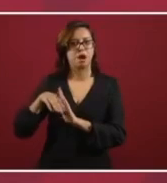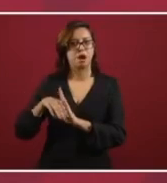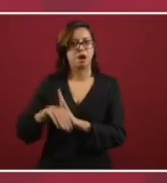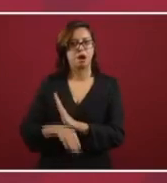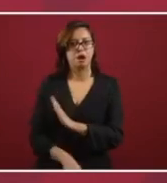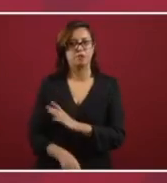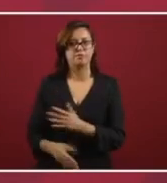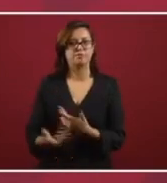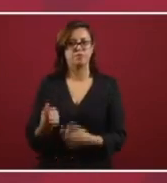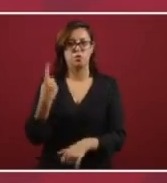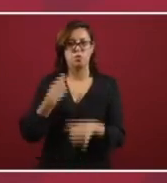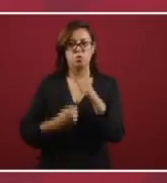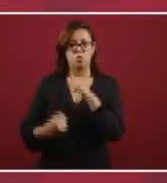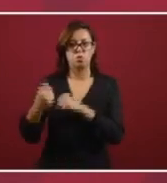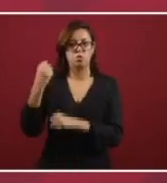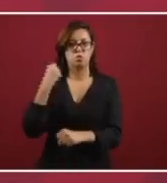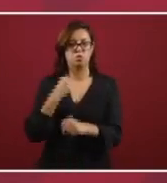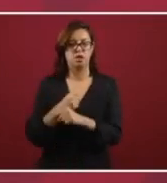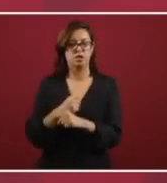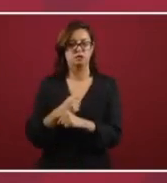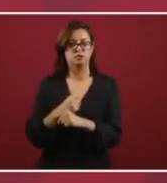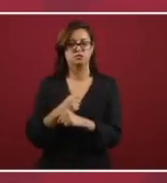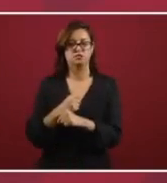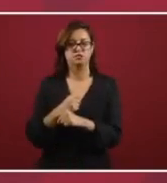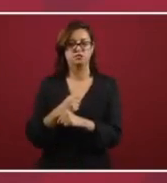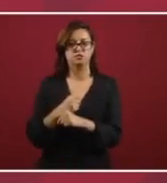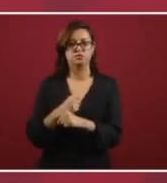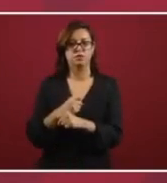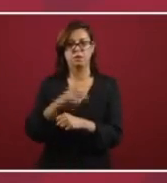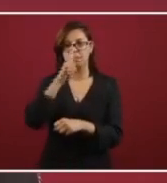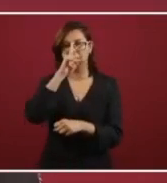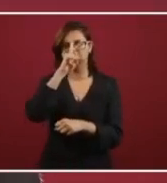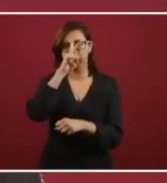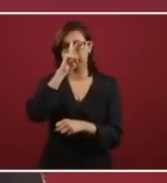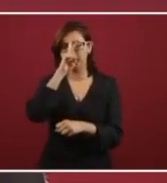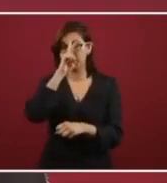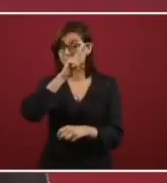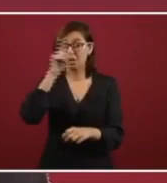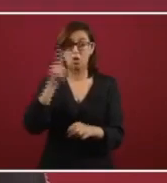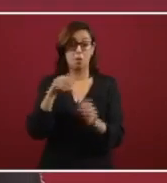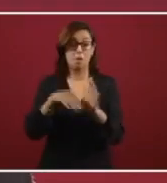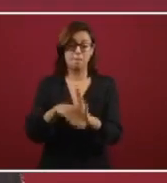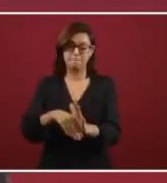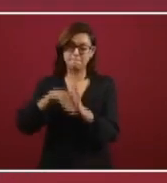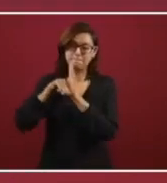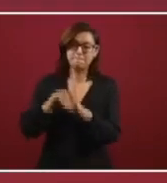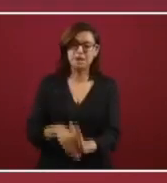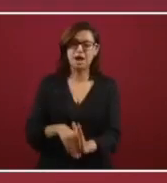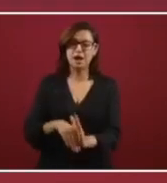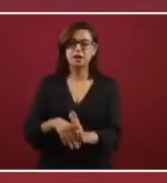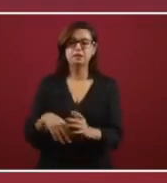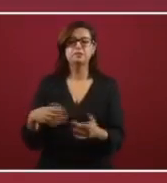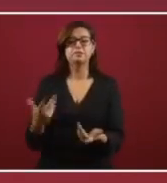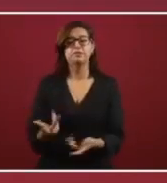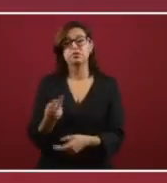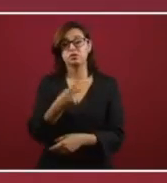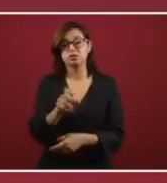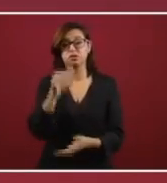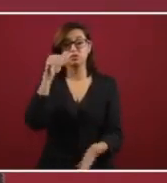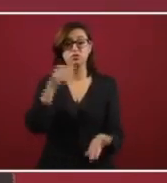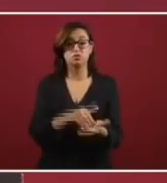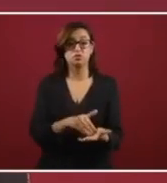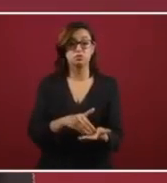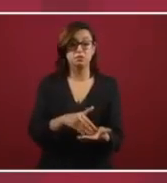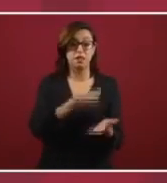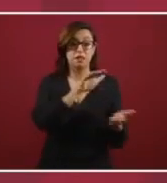y que el año pasado hizo crisis porque se perdieron 200 mil barriles